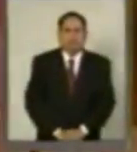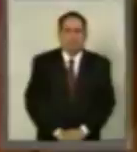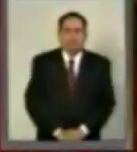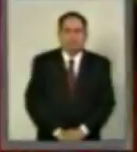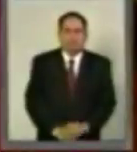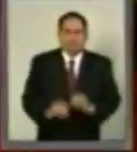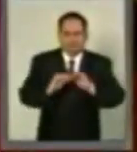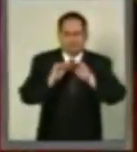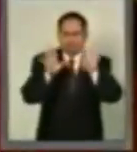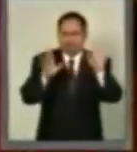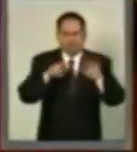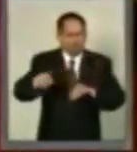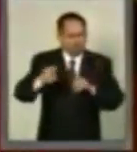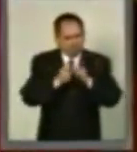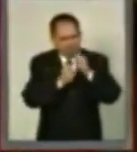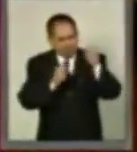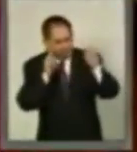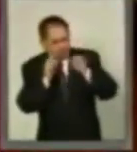Es público.